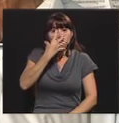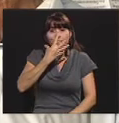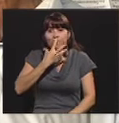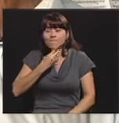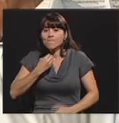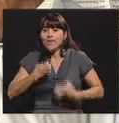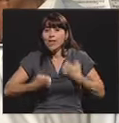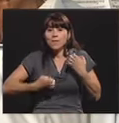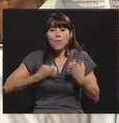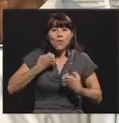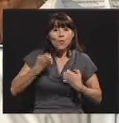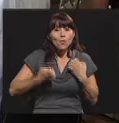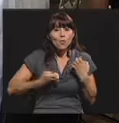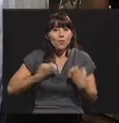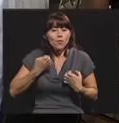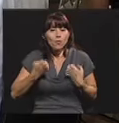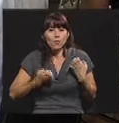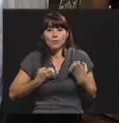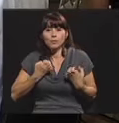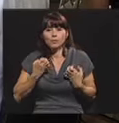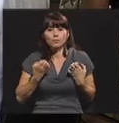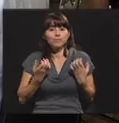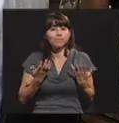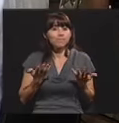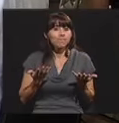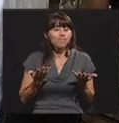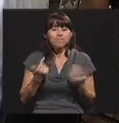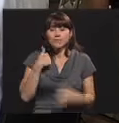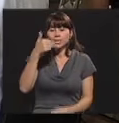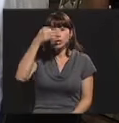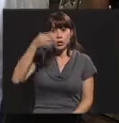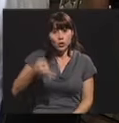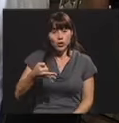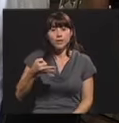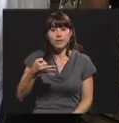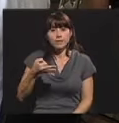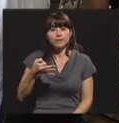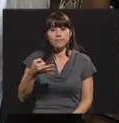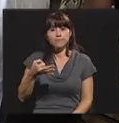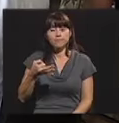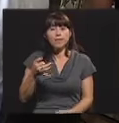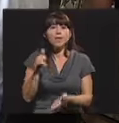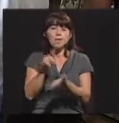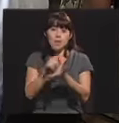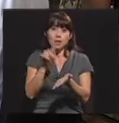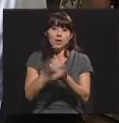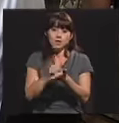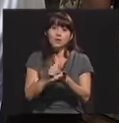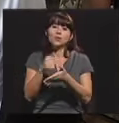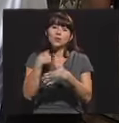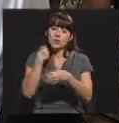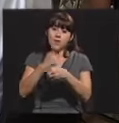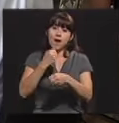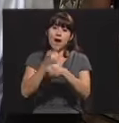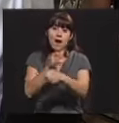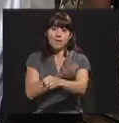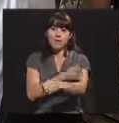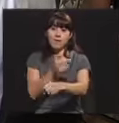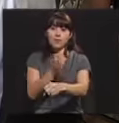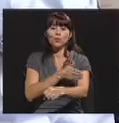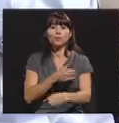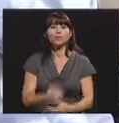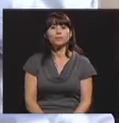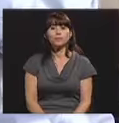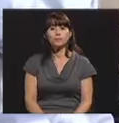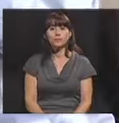preciosísimos, emociones, y yo creo que por eso estamos haciendo la música.